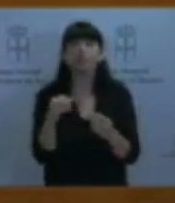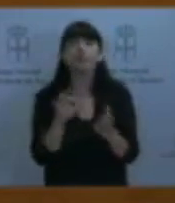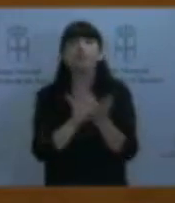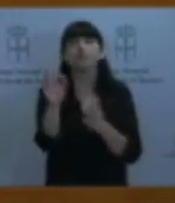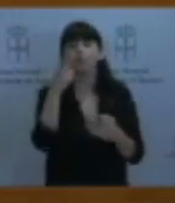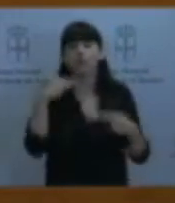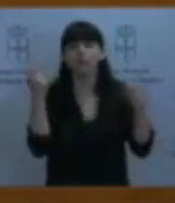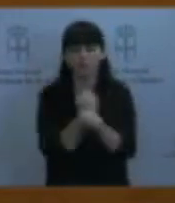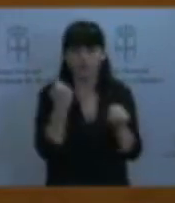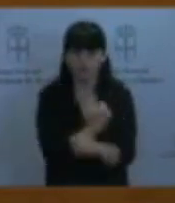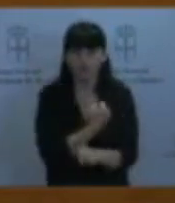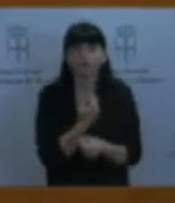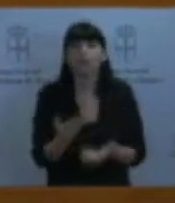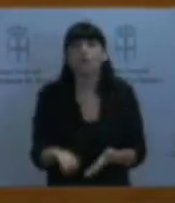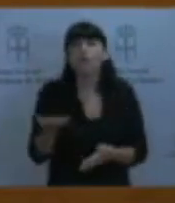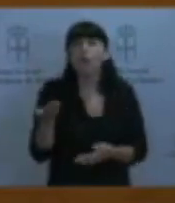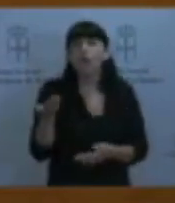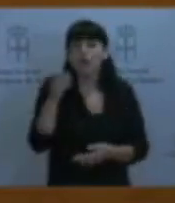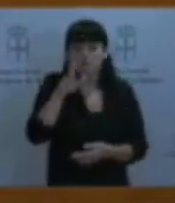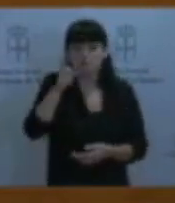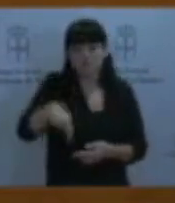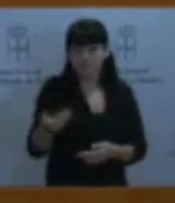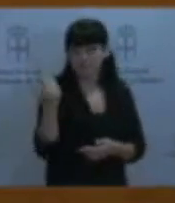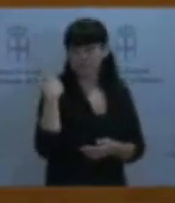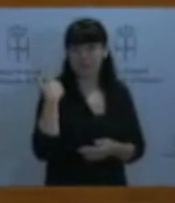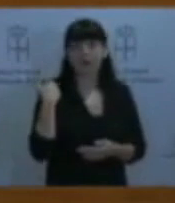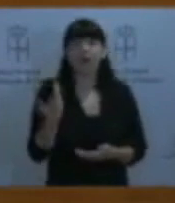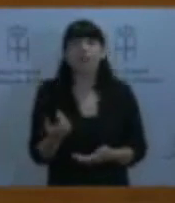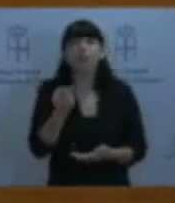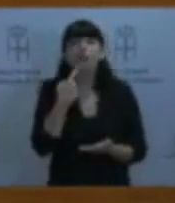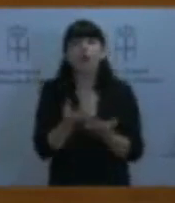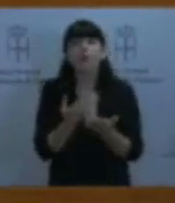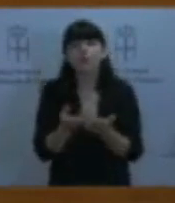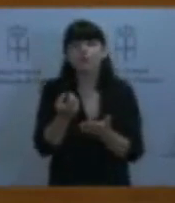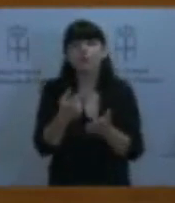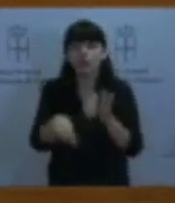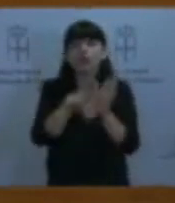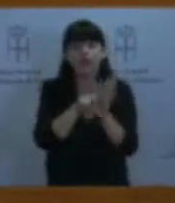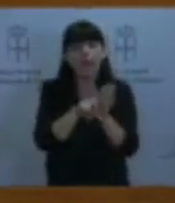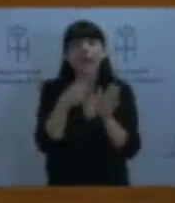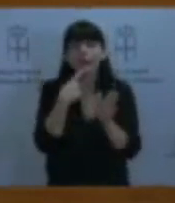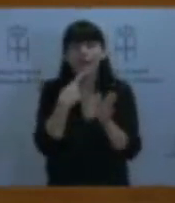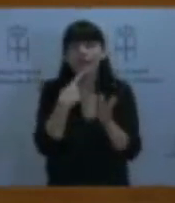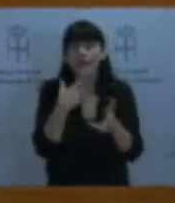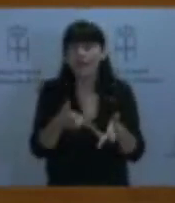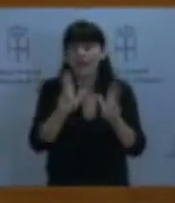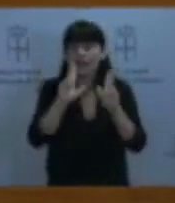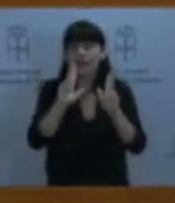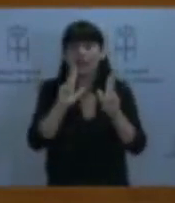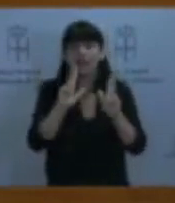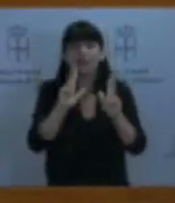registró a finales del mes pasado una proposición de ley que habilita al Gobierno para la creación, por fin, de nuevas